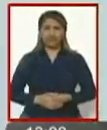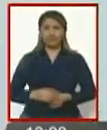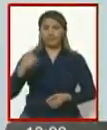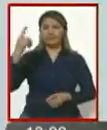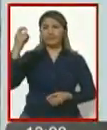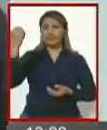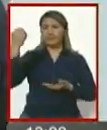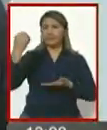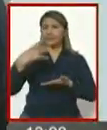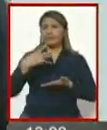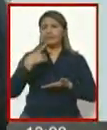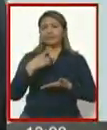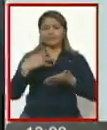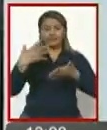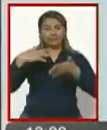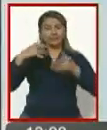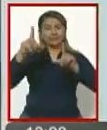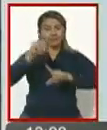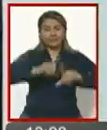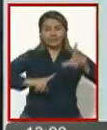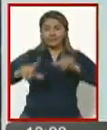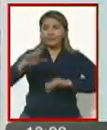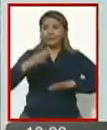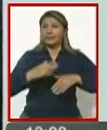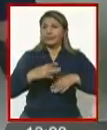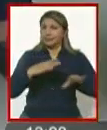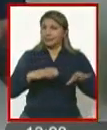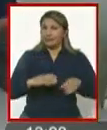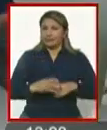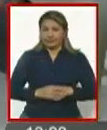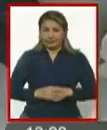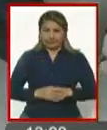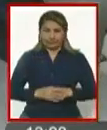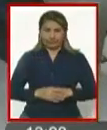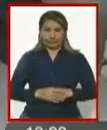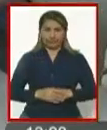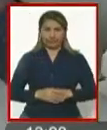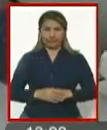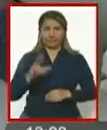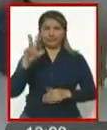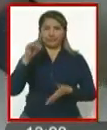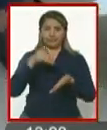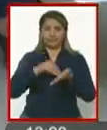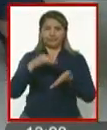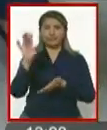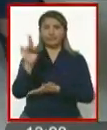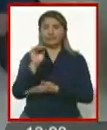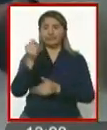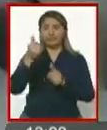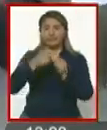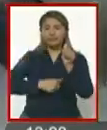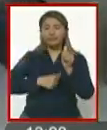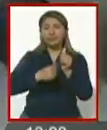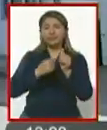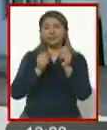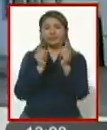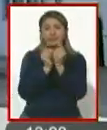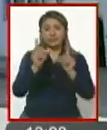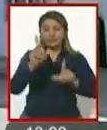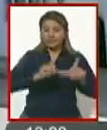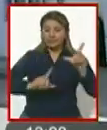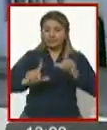radiografía, pero los estudios que a mí me mandaron a hacer a Neurocenter me salieron 3.000 bolivianos cada estudio que yo